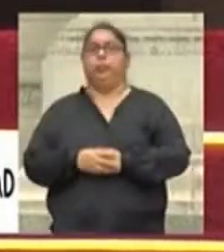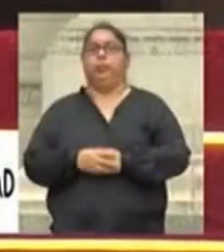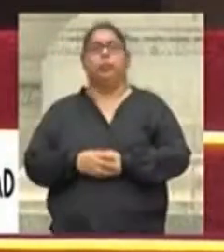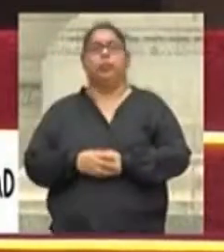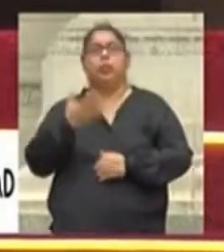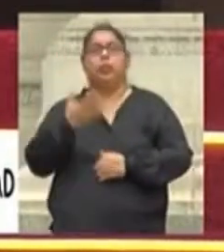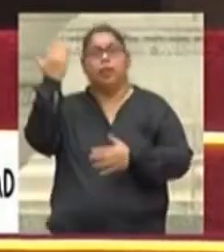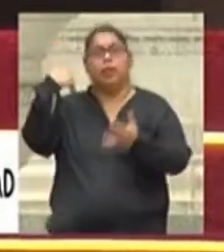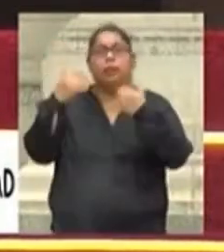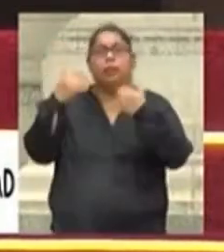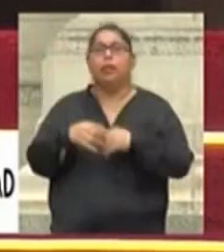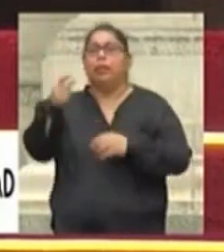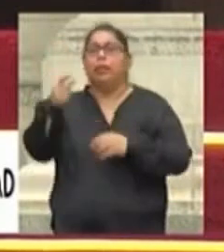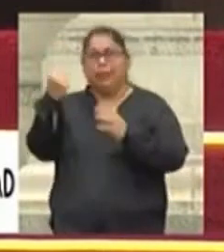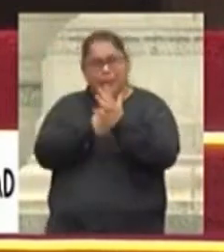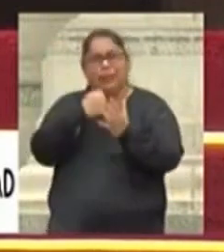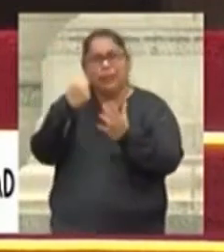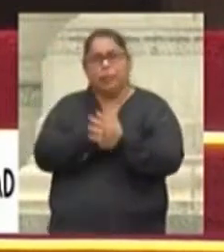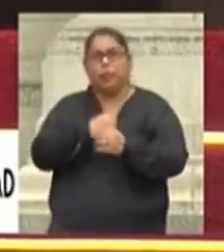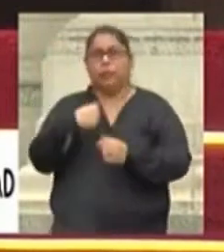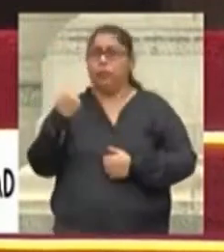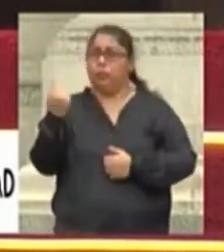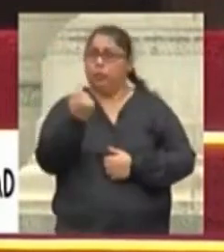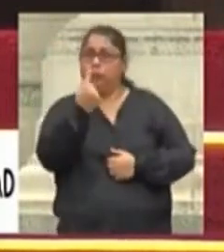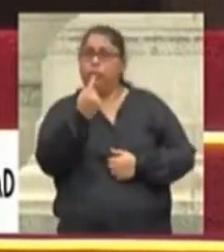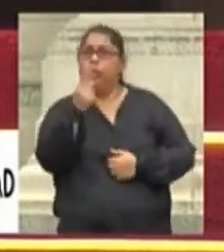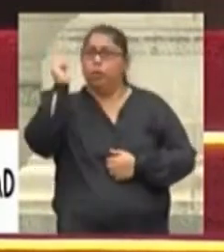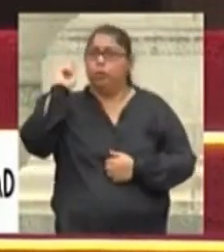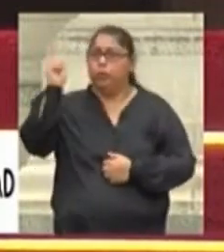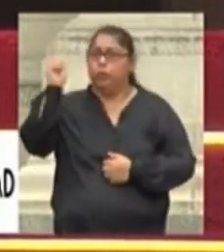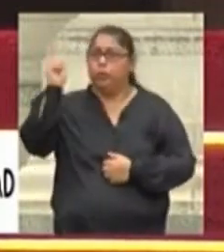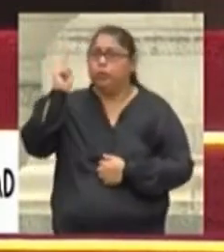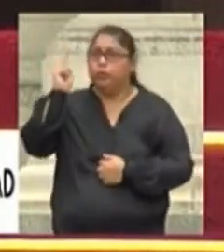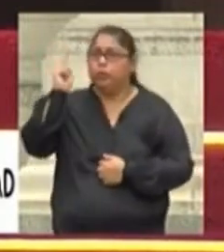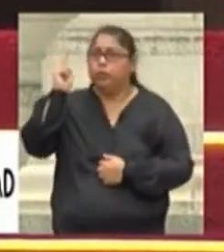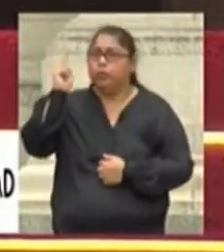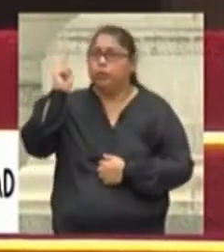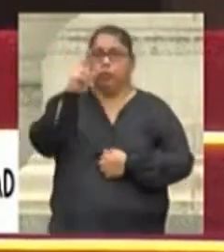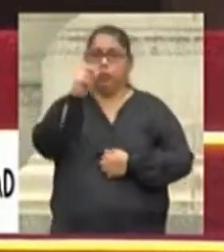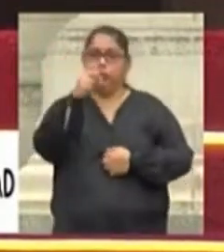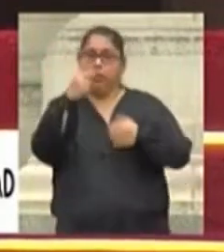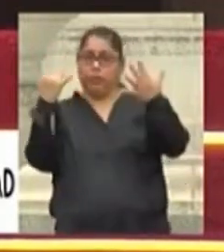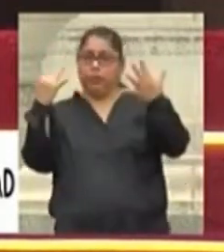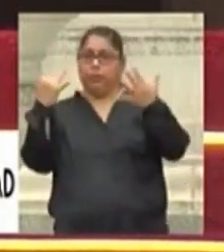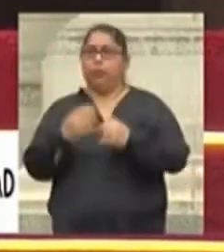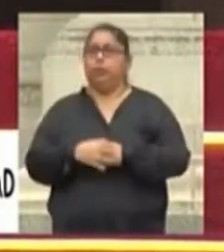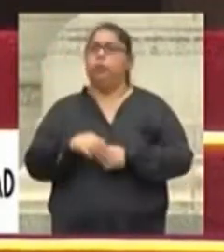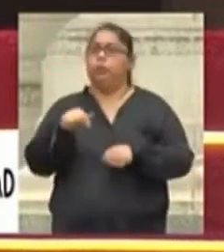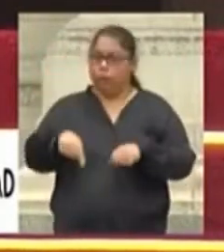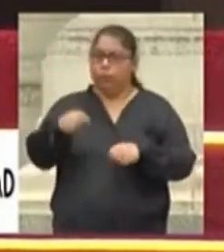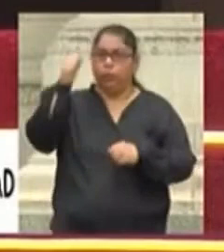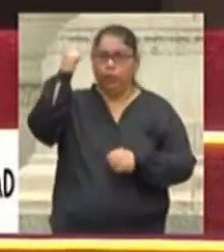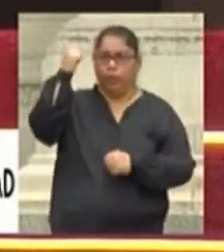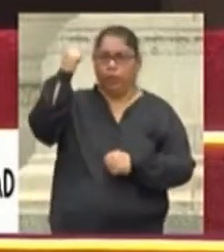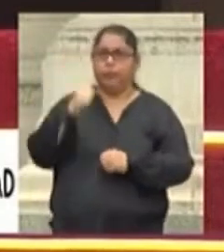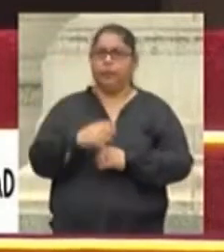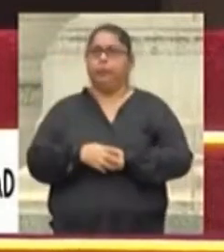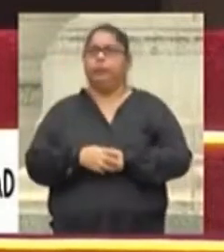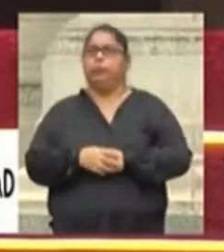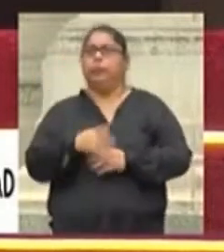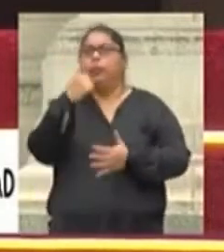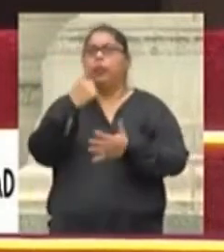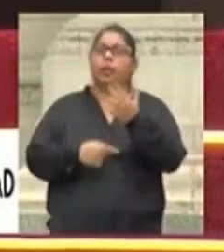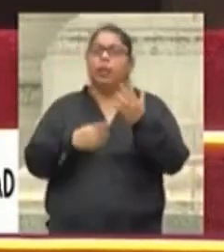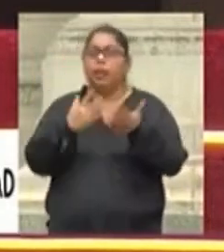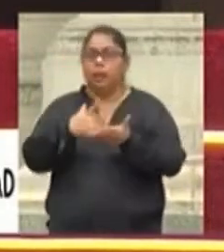que fue reclamar los derechos no solamente de los maestros en el 2017 sino un derecho constitucional